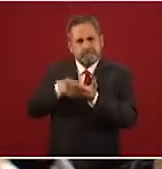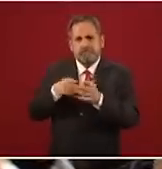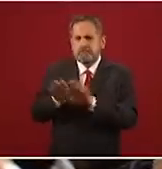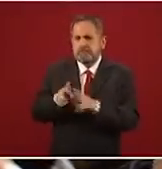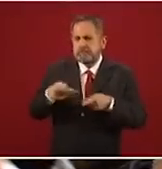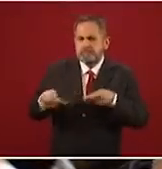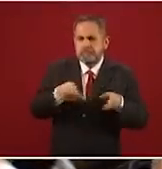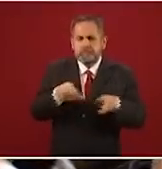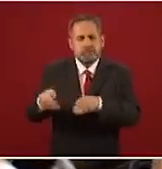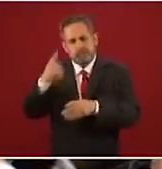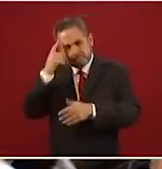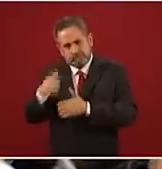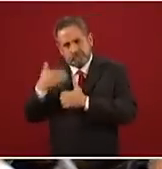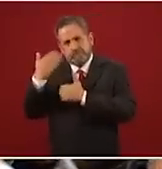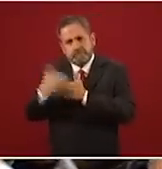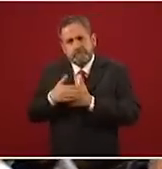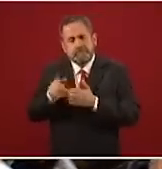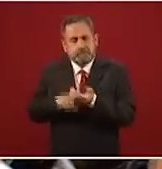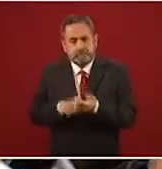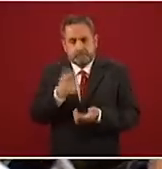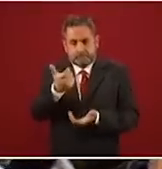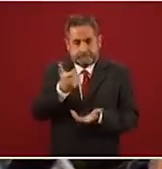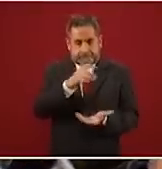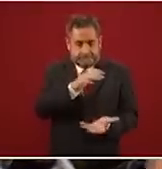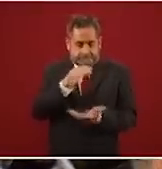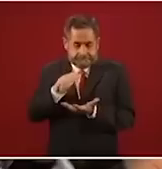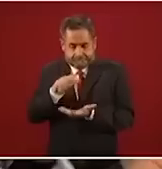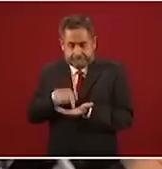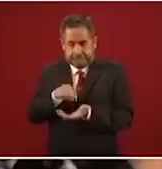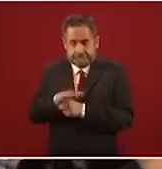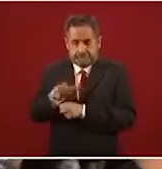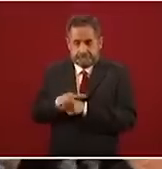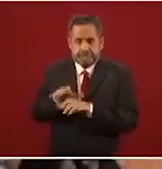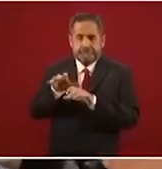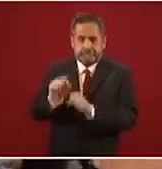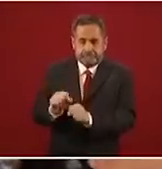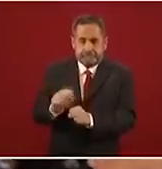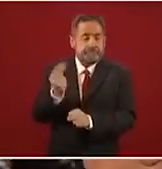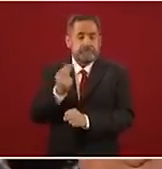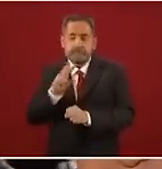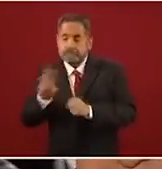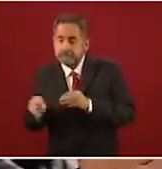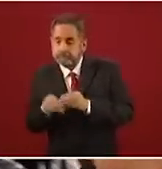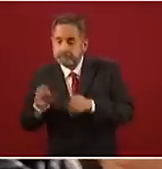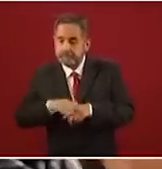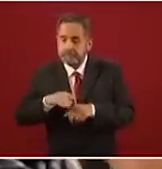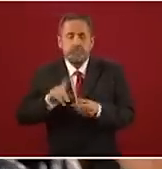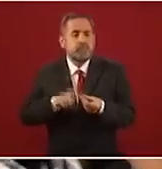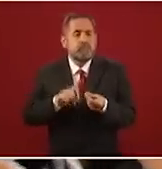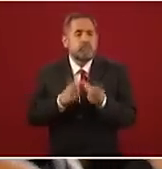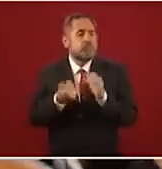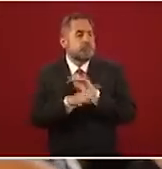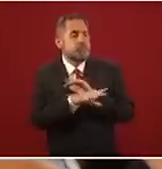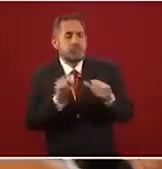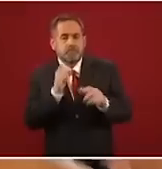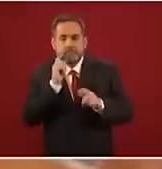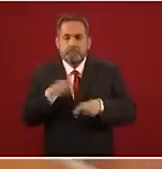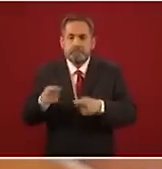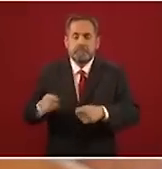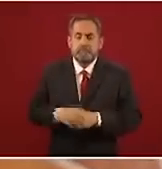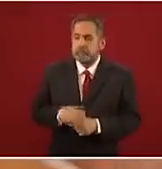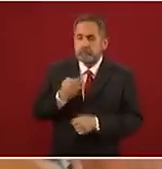planeado para que este dinero primero alcance y después, si hace falta más, de dónde se obtendrían más recursos? Y allá afuera